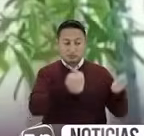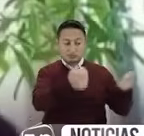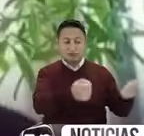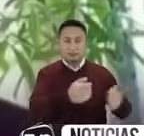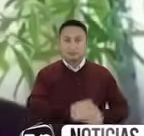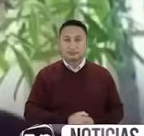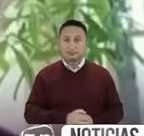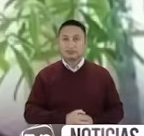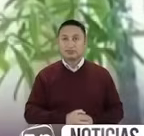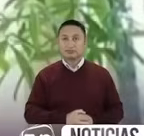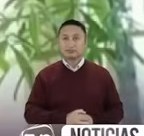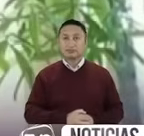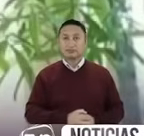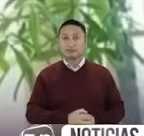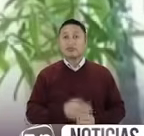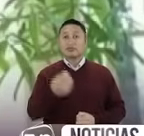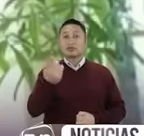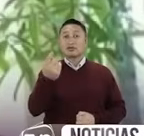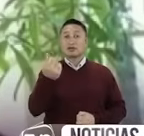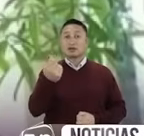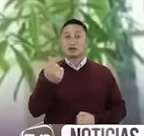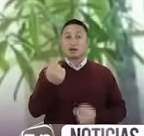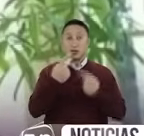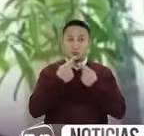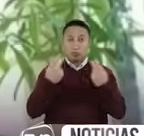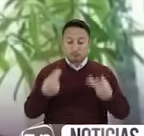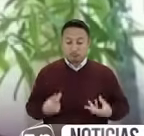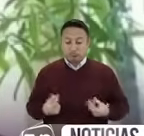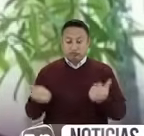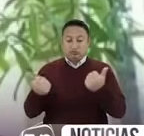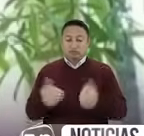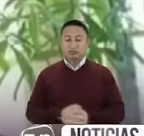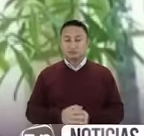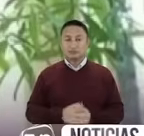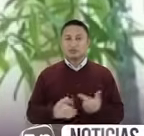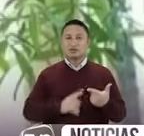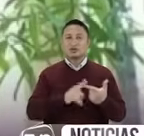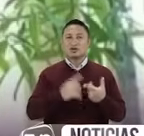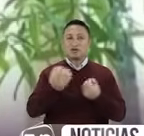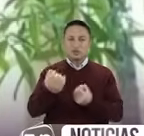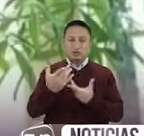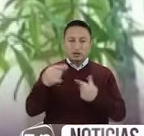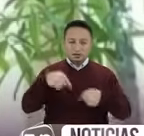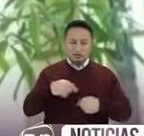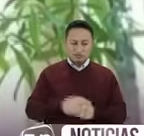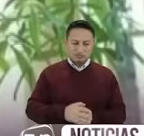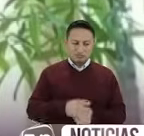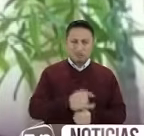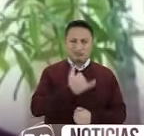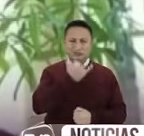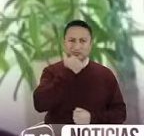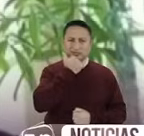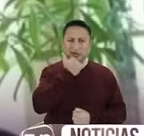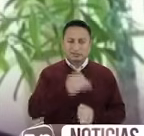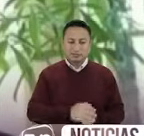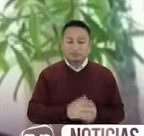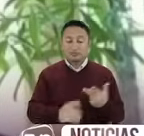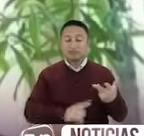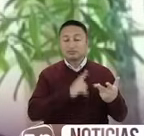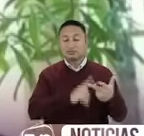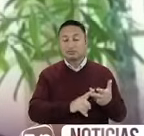desperdicio de recursos públicos. Segundo, tenemos información imprecisa para asignación de recursos de los GATS. Tercero, tenemos